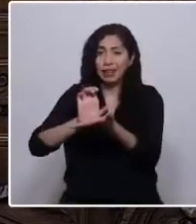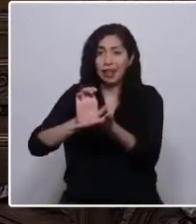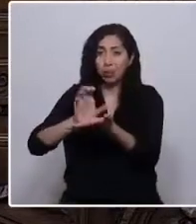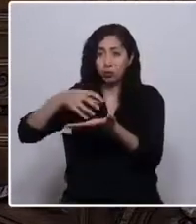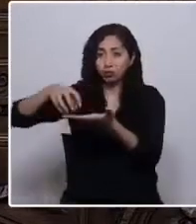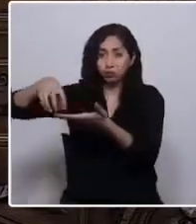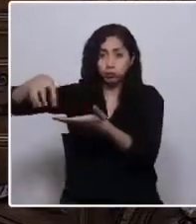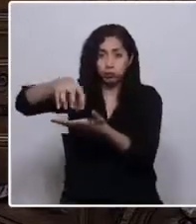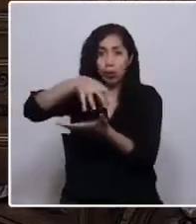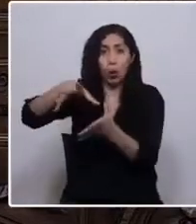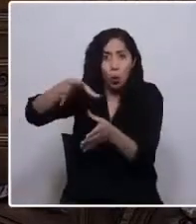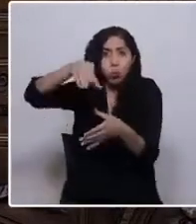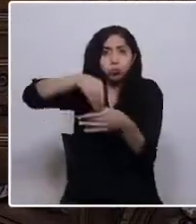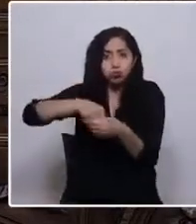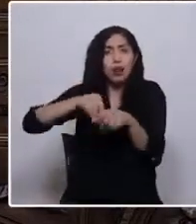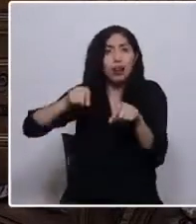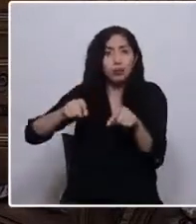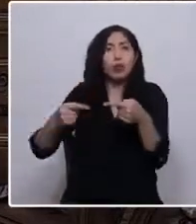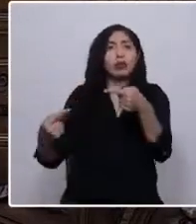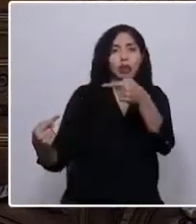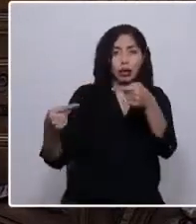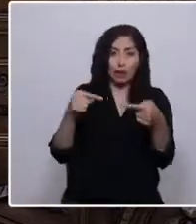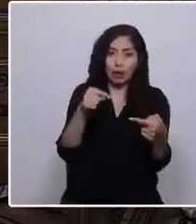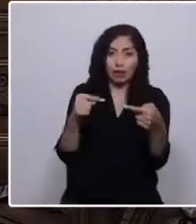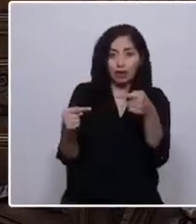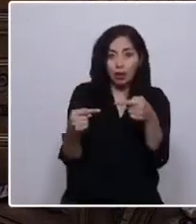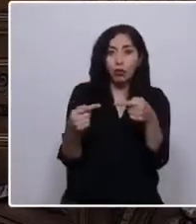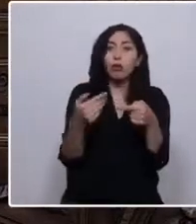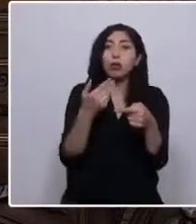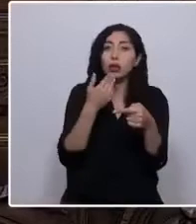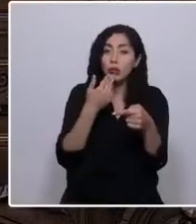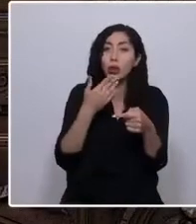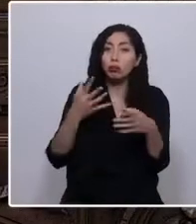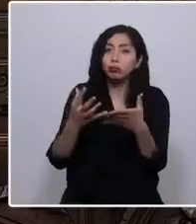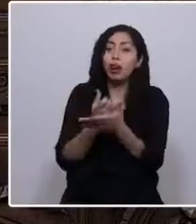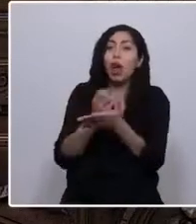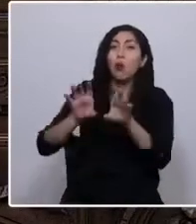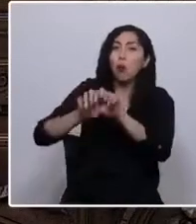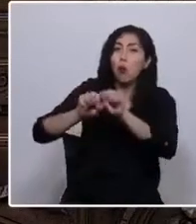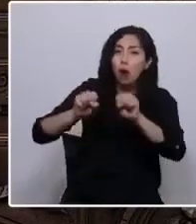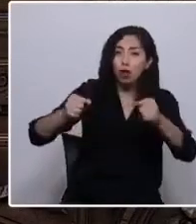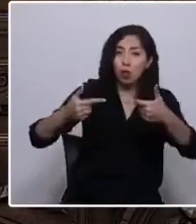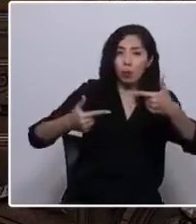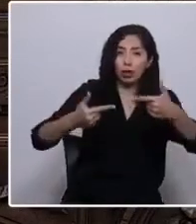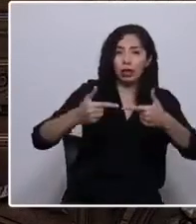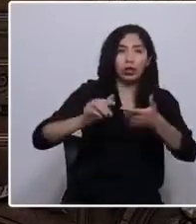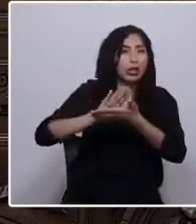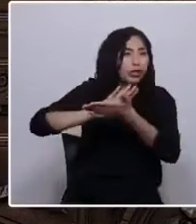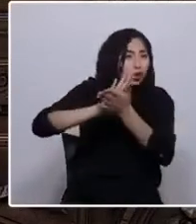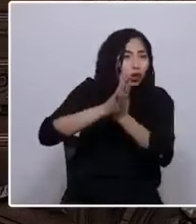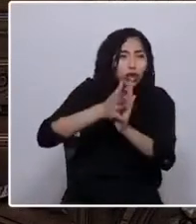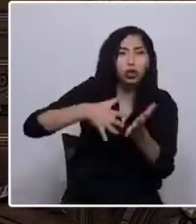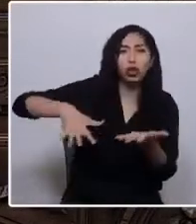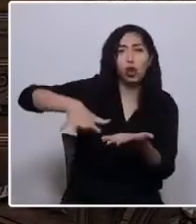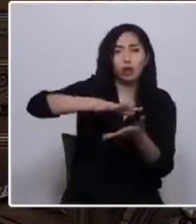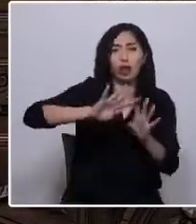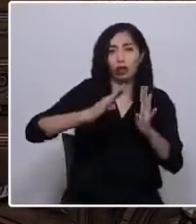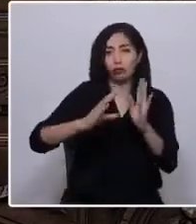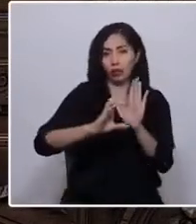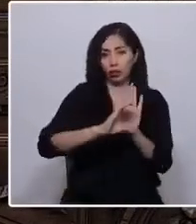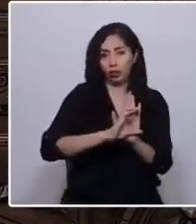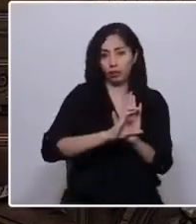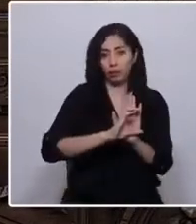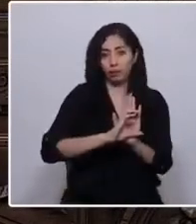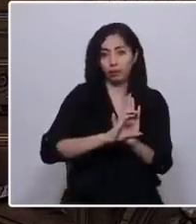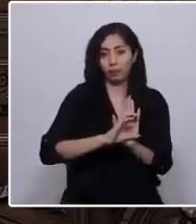serán debatidos y estarán contenidos en un pacto político producto del acuerdo de toda la convención. No quiero